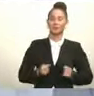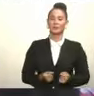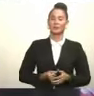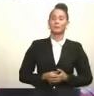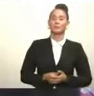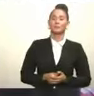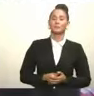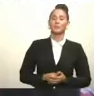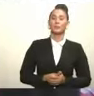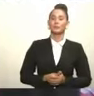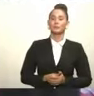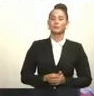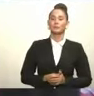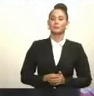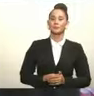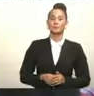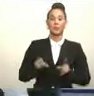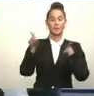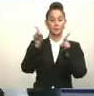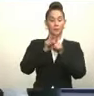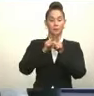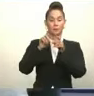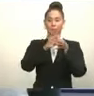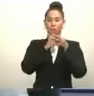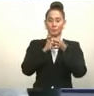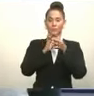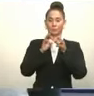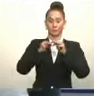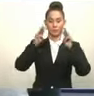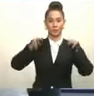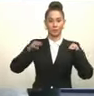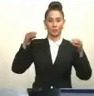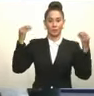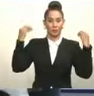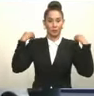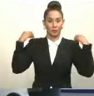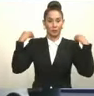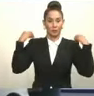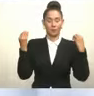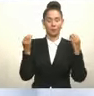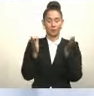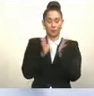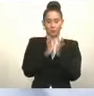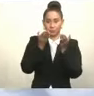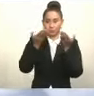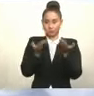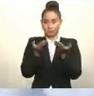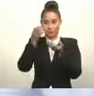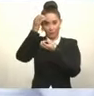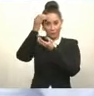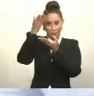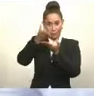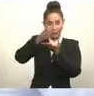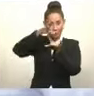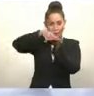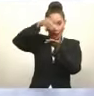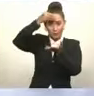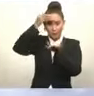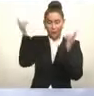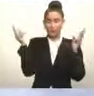Del mismo modo, junto al Ministerio de Deporte, vamos a desarrollar la Cátedra de Deportes. Prepárense para ver en